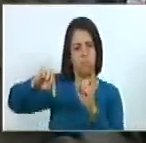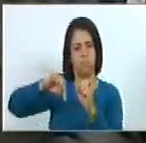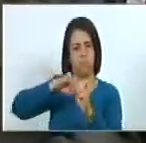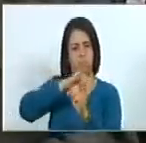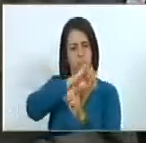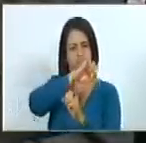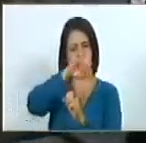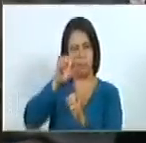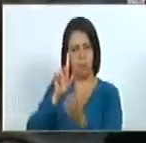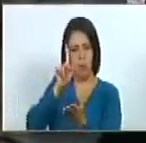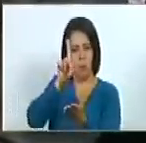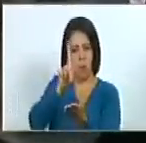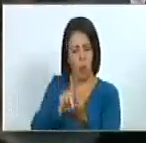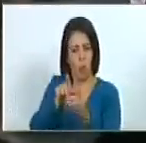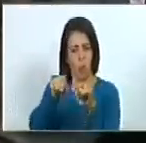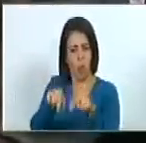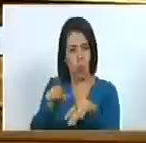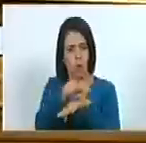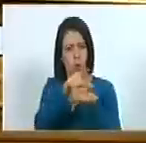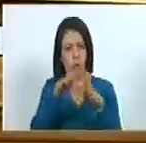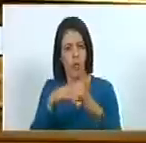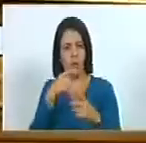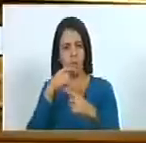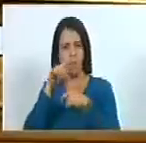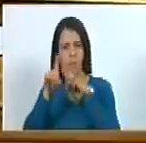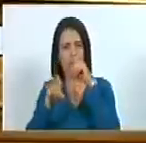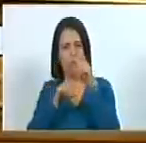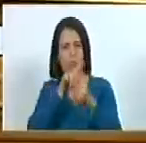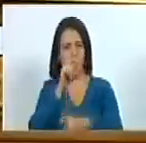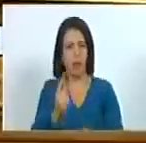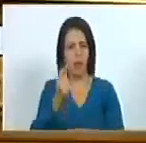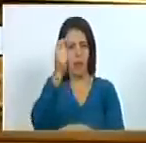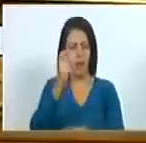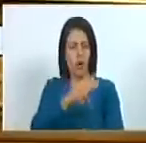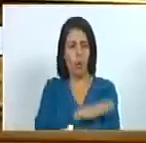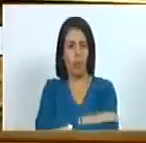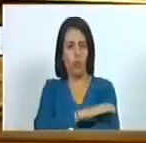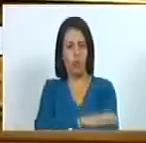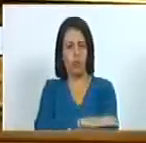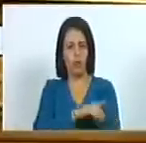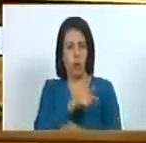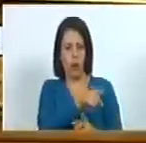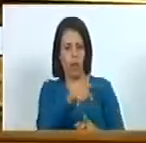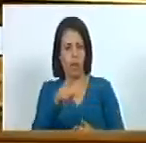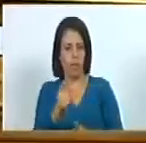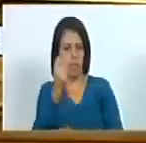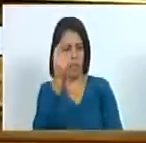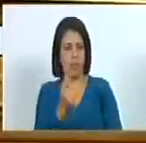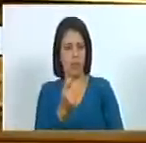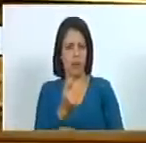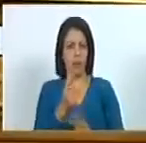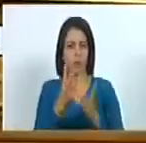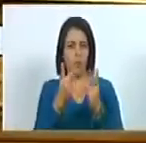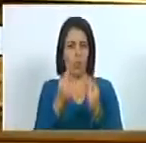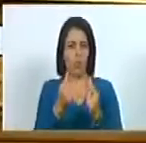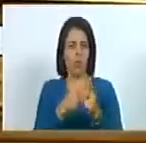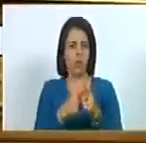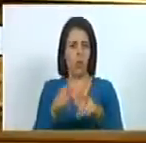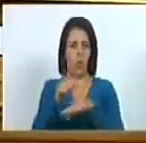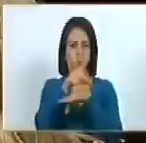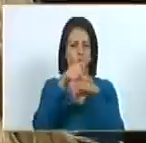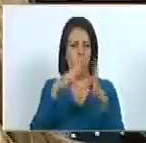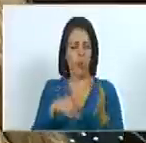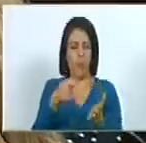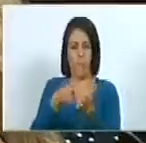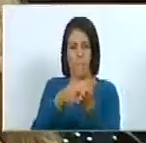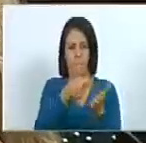Ustedes tienen cuatro gobernadores, y yo quiero preguntarles, diputadas y diputados de la oposición, ¿cuánto le pagan esos gobernadores de